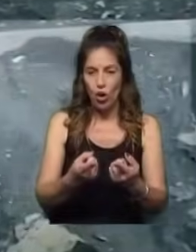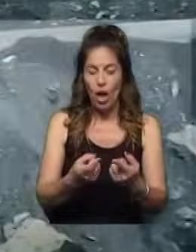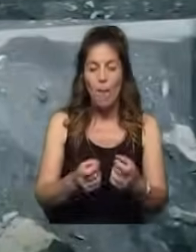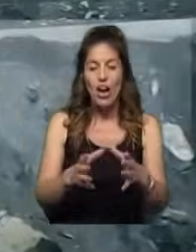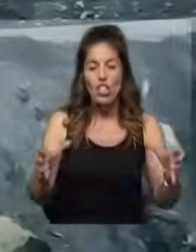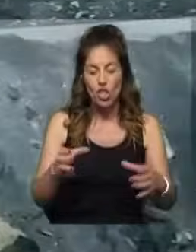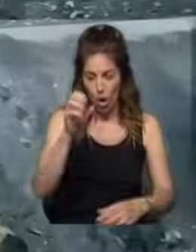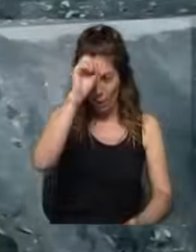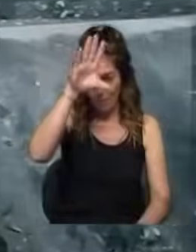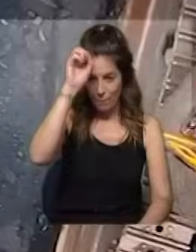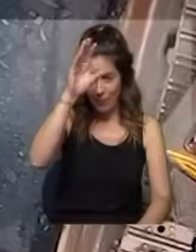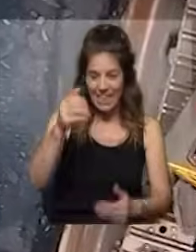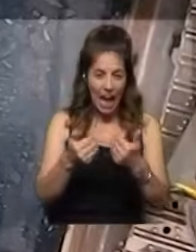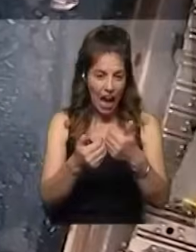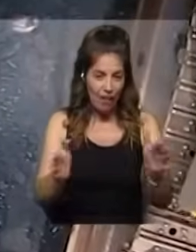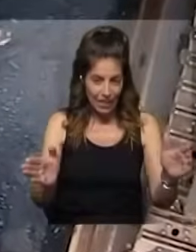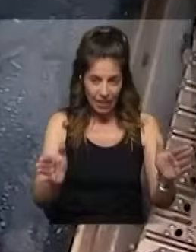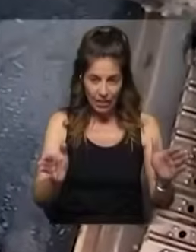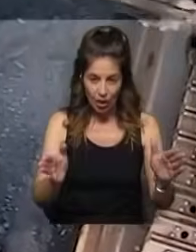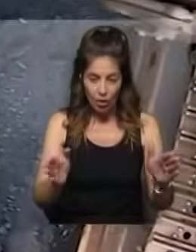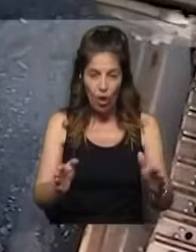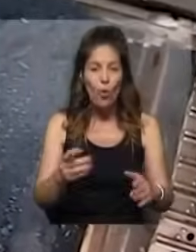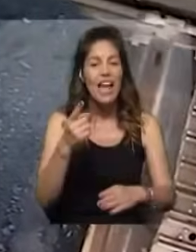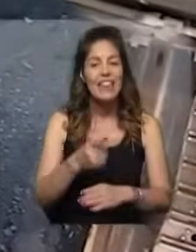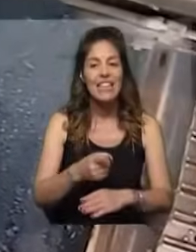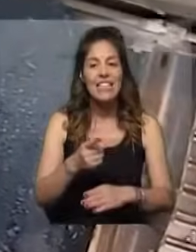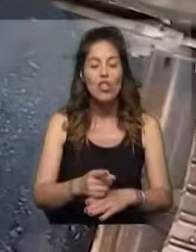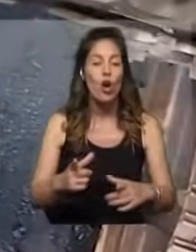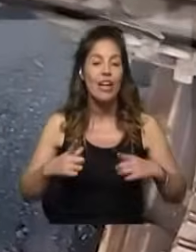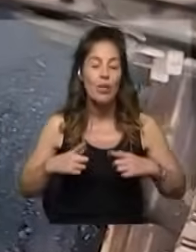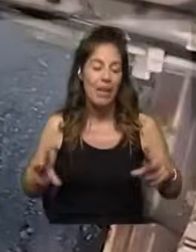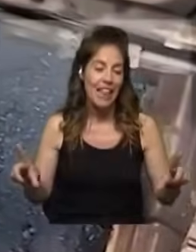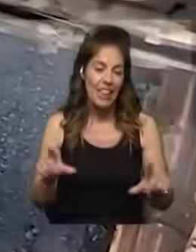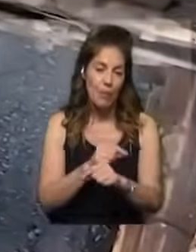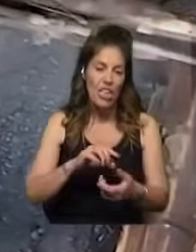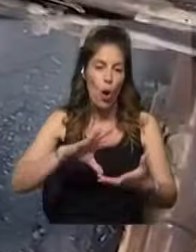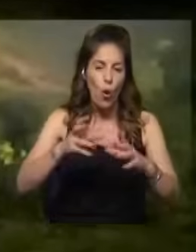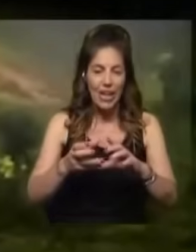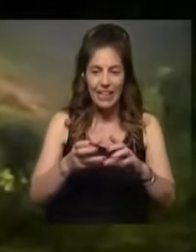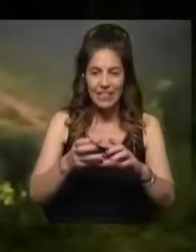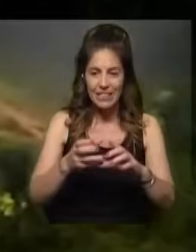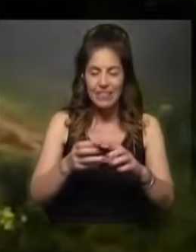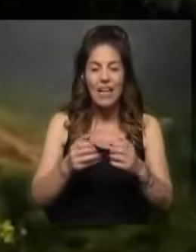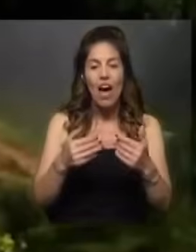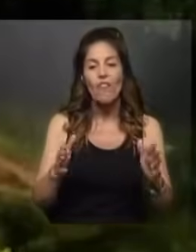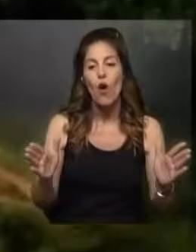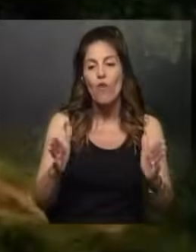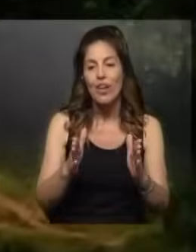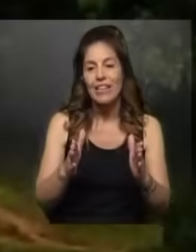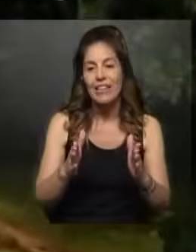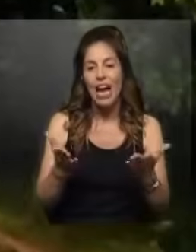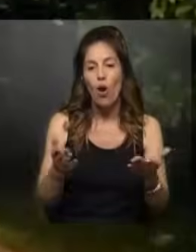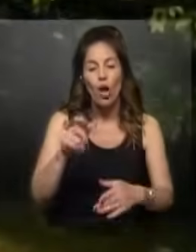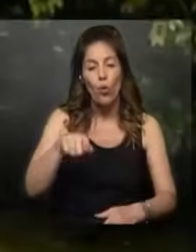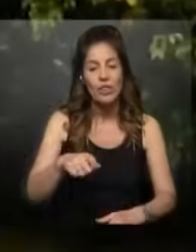mina de cobre a cielo abierto de Centroamérica una decisión que se espera ponga fin a una crisis nacional y a habrá un frente de arbitrajes